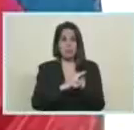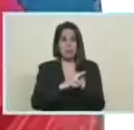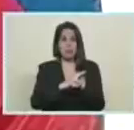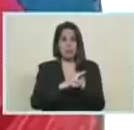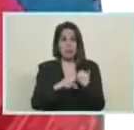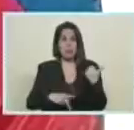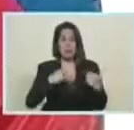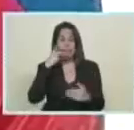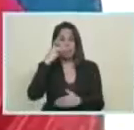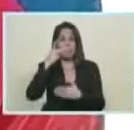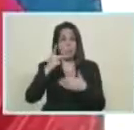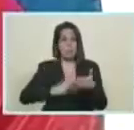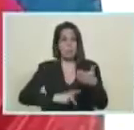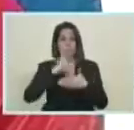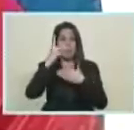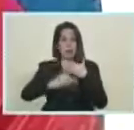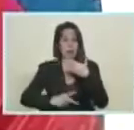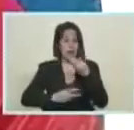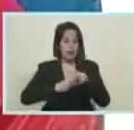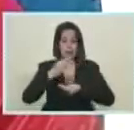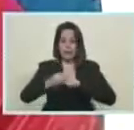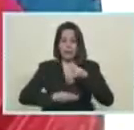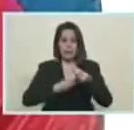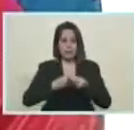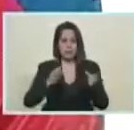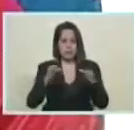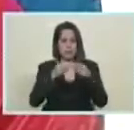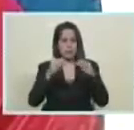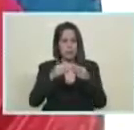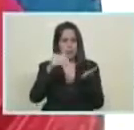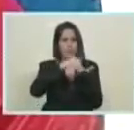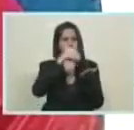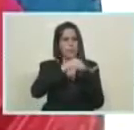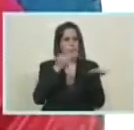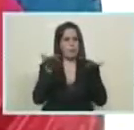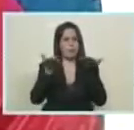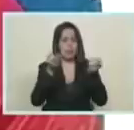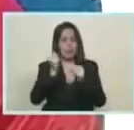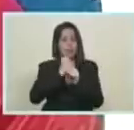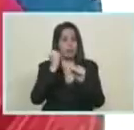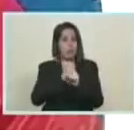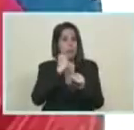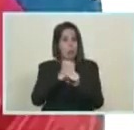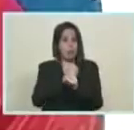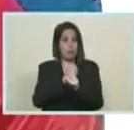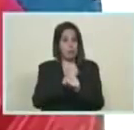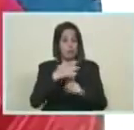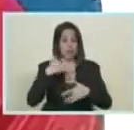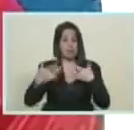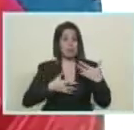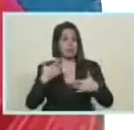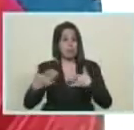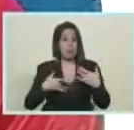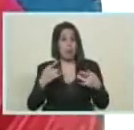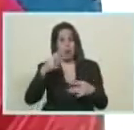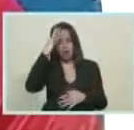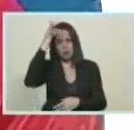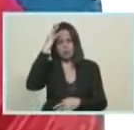tenemos el plan hecho por la clase obrera en el transcurso de estos 2 años, desde que activé los consejos socialistas de